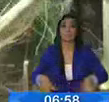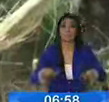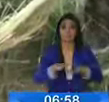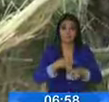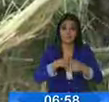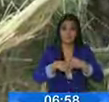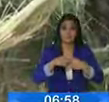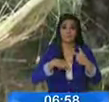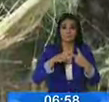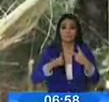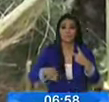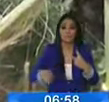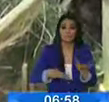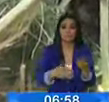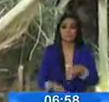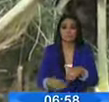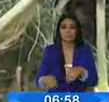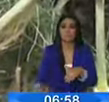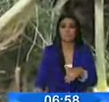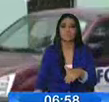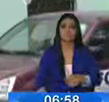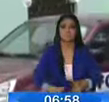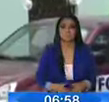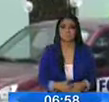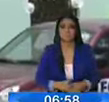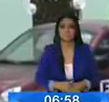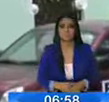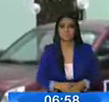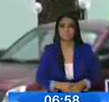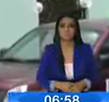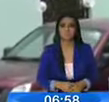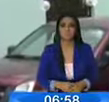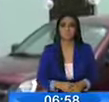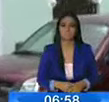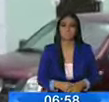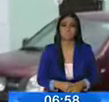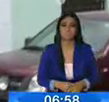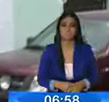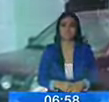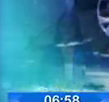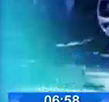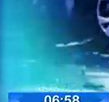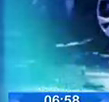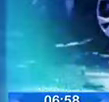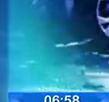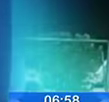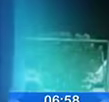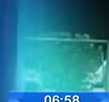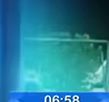ladera otros llegaron hasta el fondo del barranco informó y bancas amén